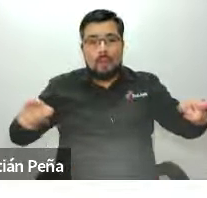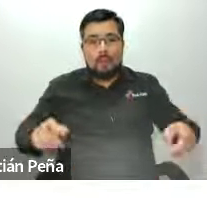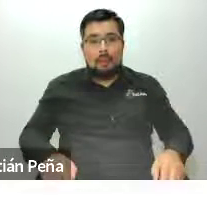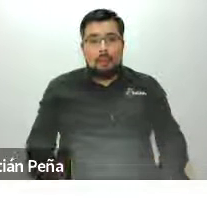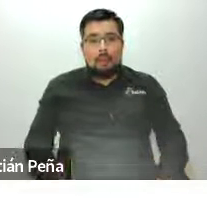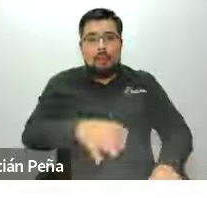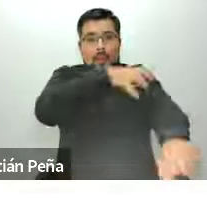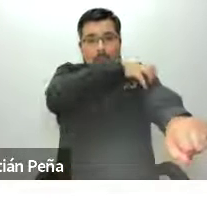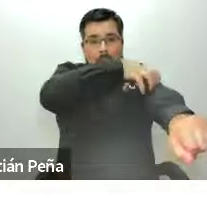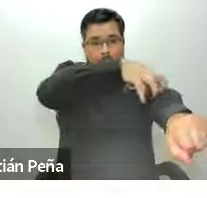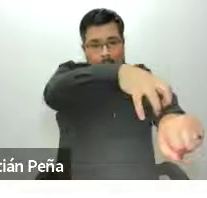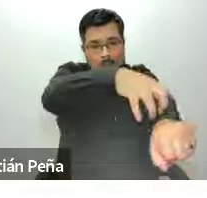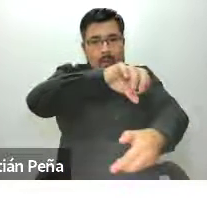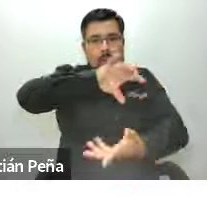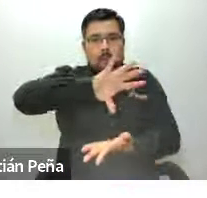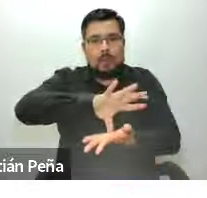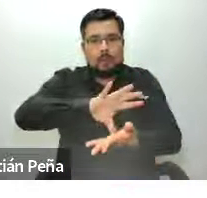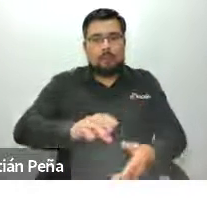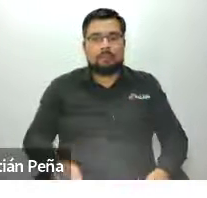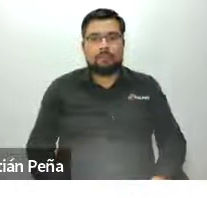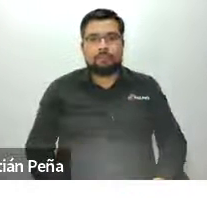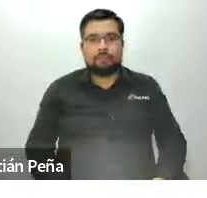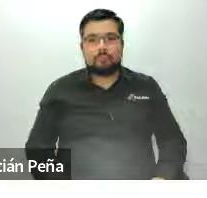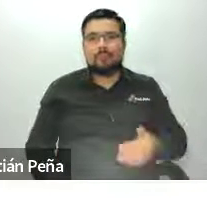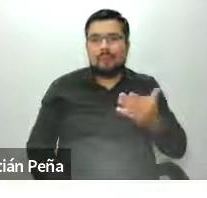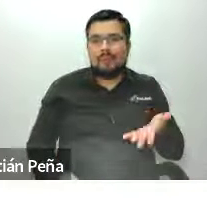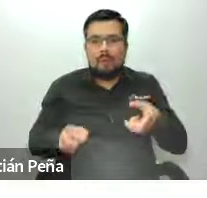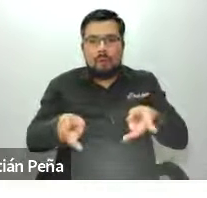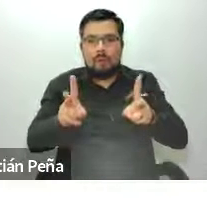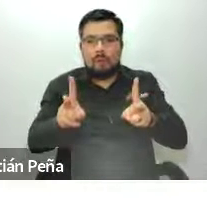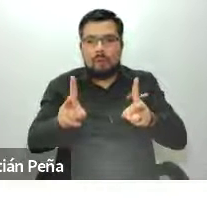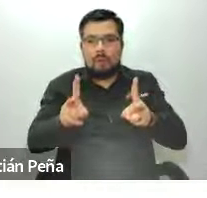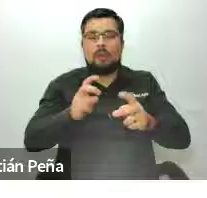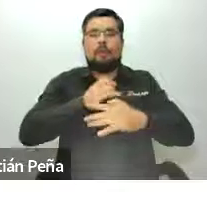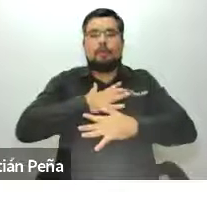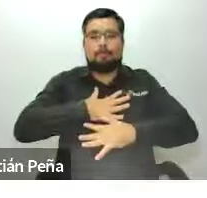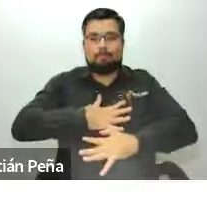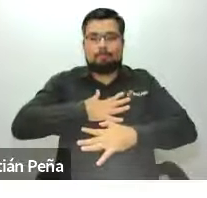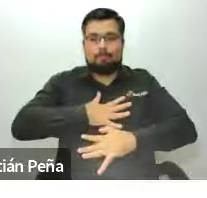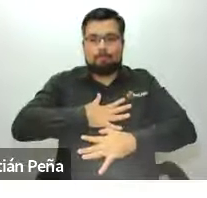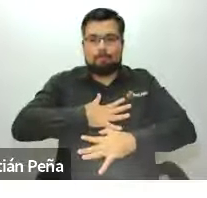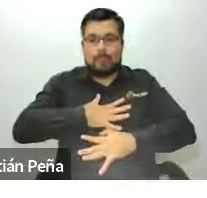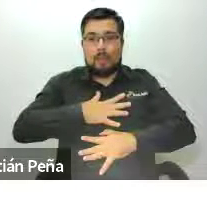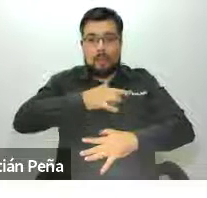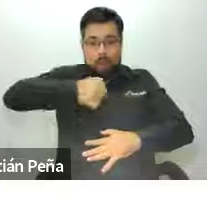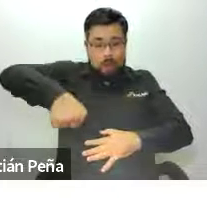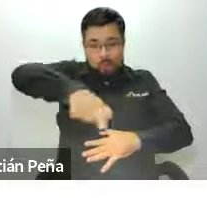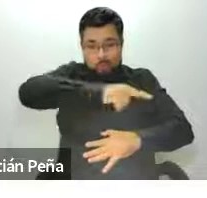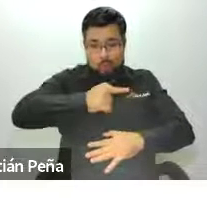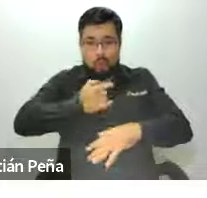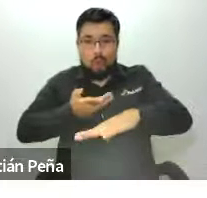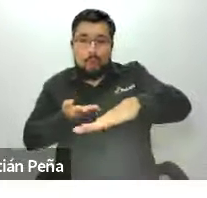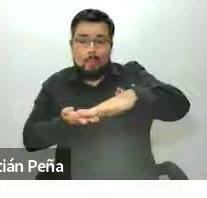cierto? Eso nos permitió tener la tranquilidad un poco de que lo que estábamos proponiendo